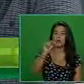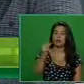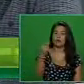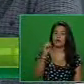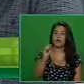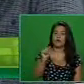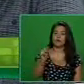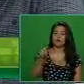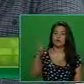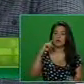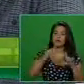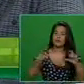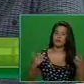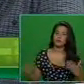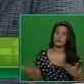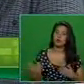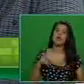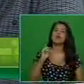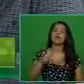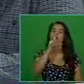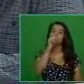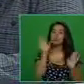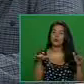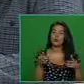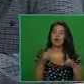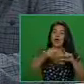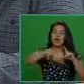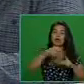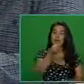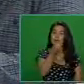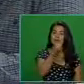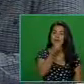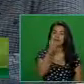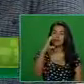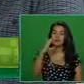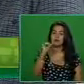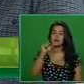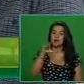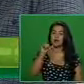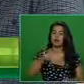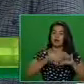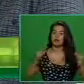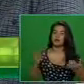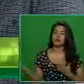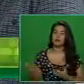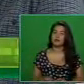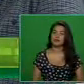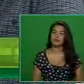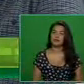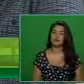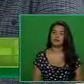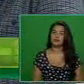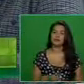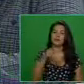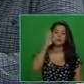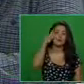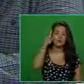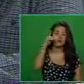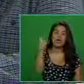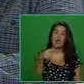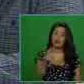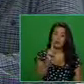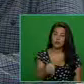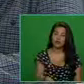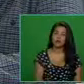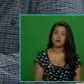www.ciara.gov.be. También manejamos un Twitter que es @prensaciara. Dentro del Facebook hay también